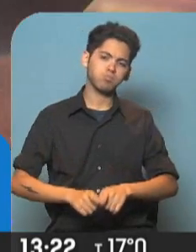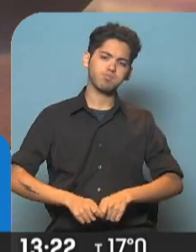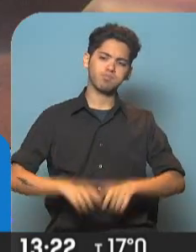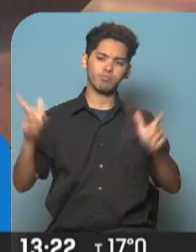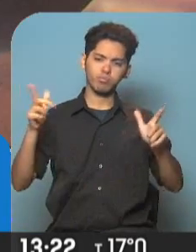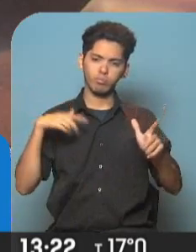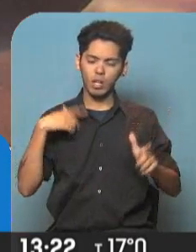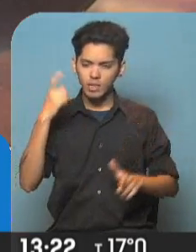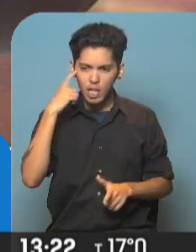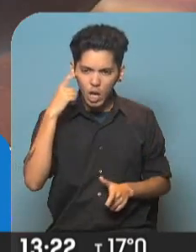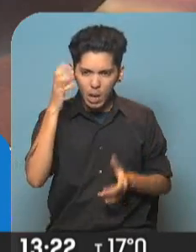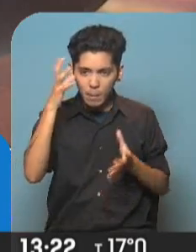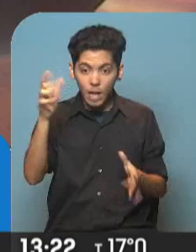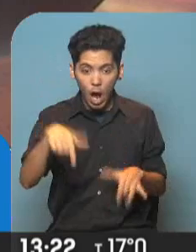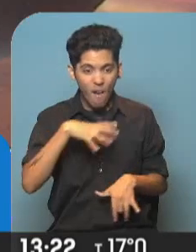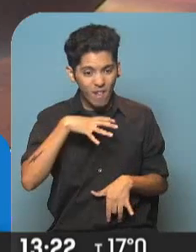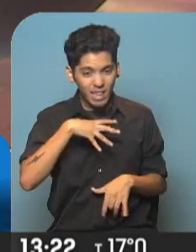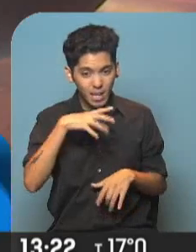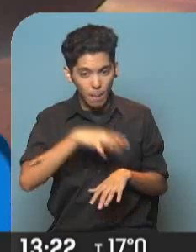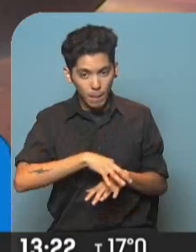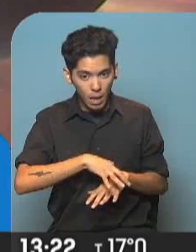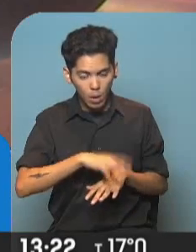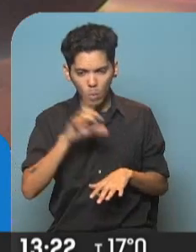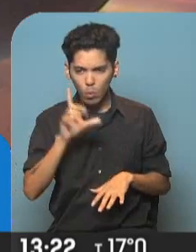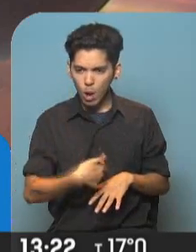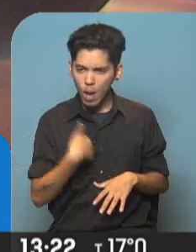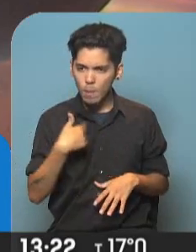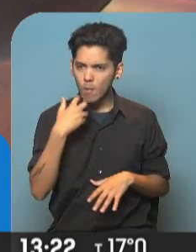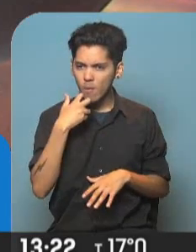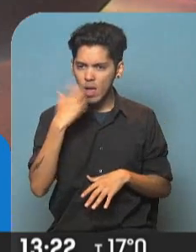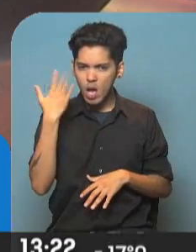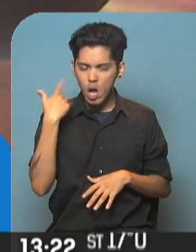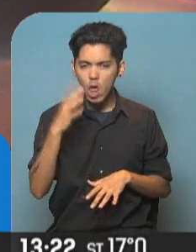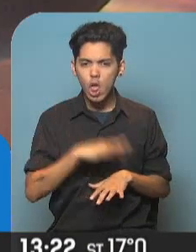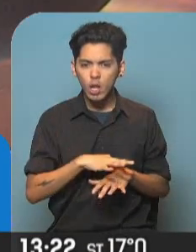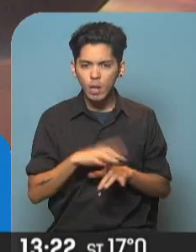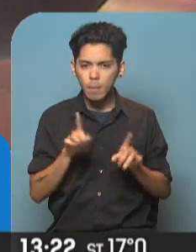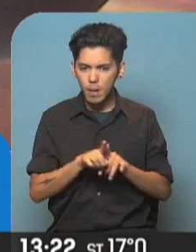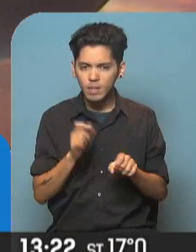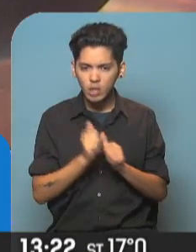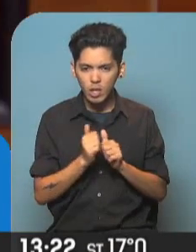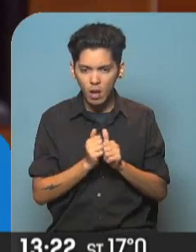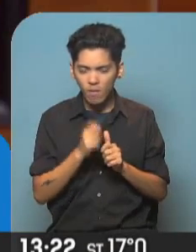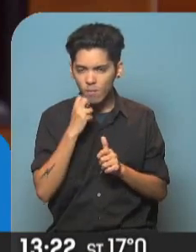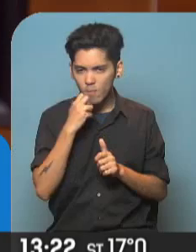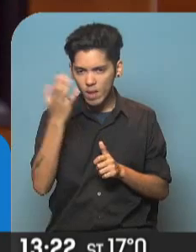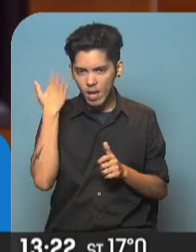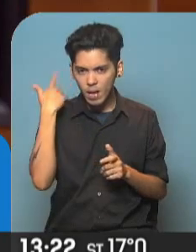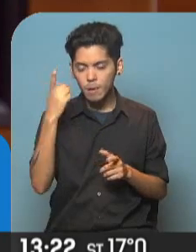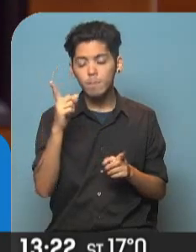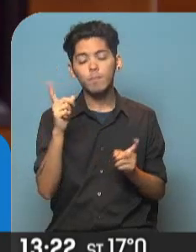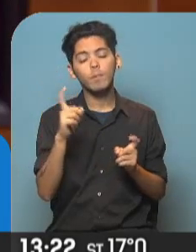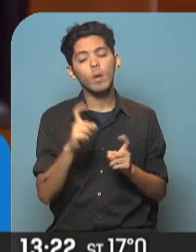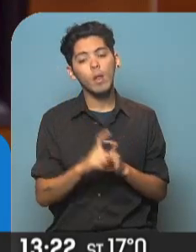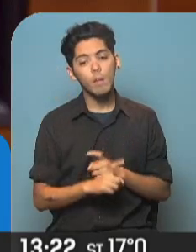oferta de psicólogos. Están faltando médicos, es increíble, porque el mi hijo el doctor es también otra frase histórica en nuestro país, ¿no? El problema es que